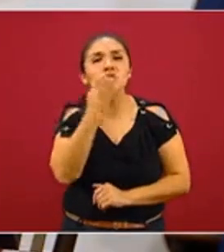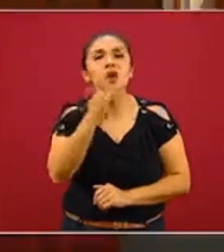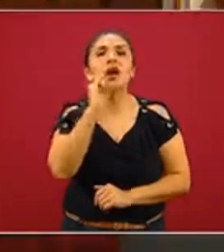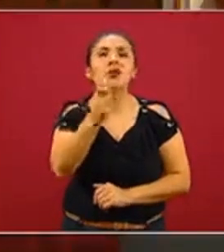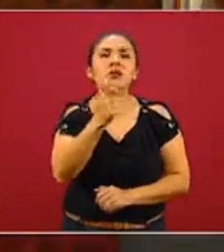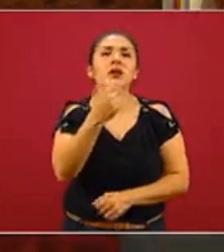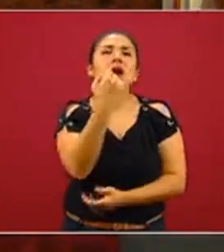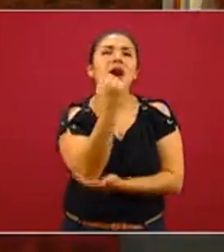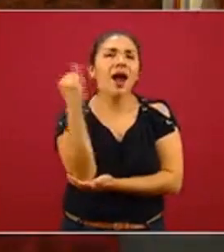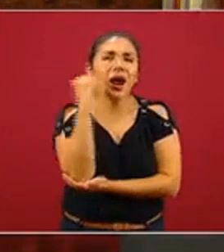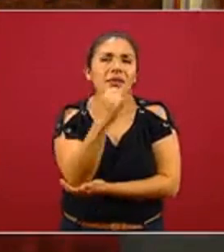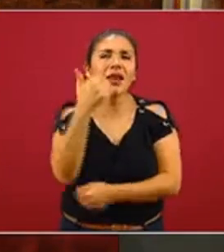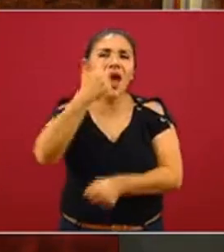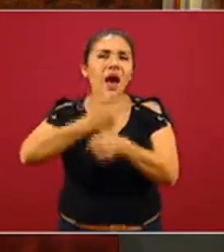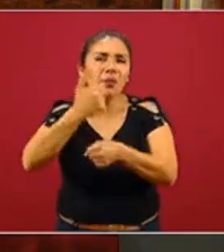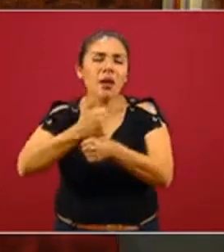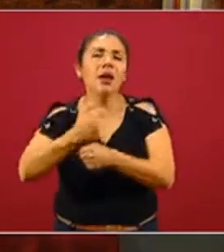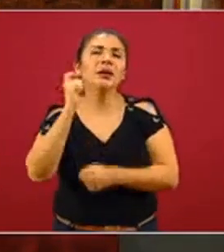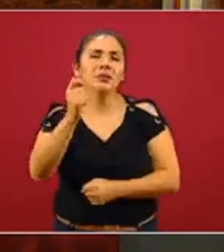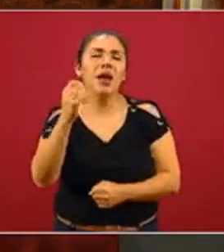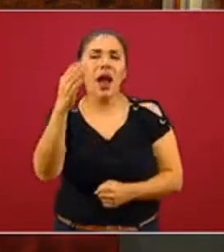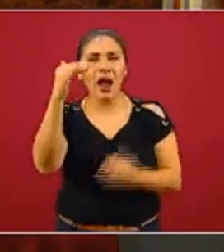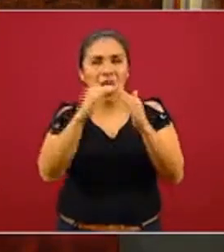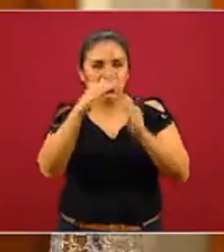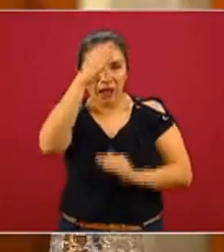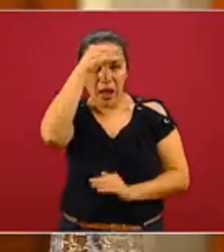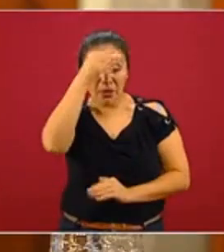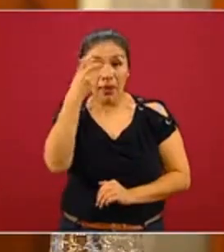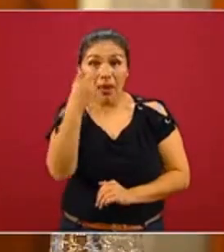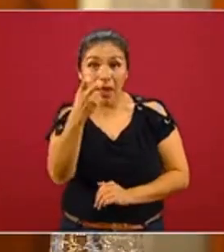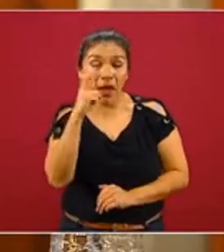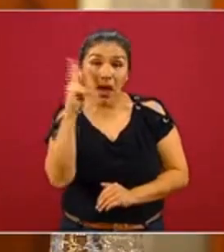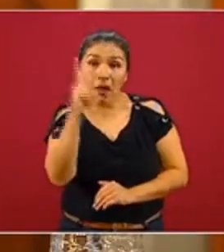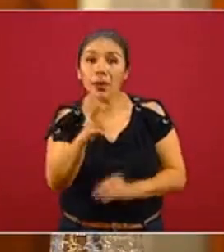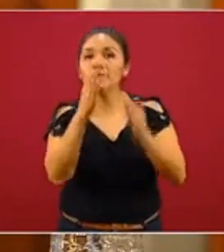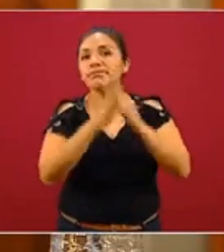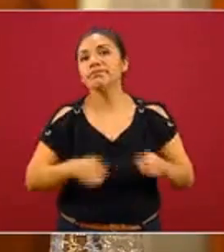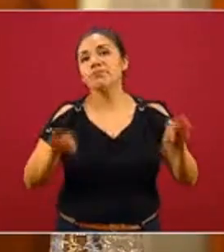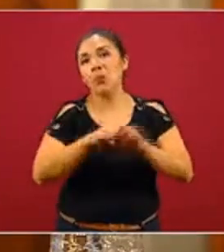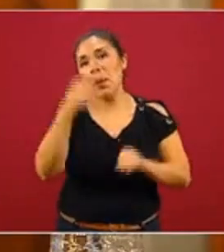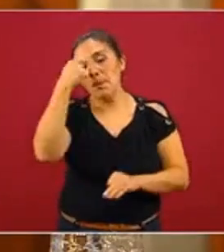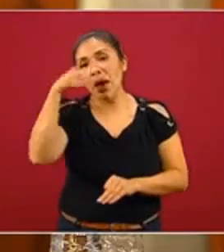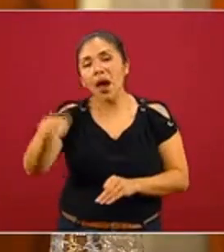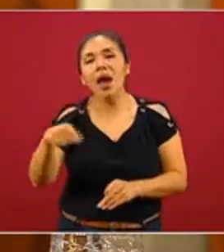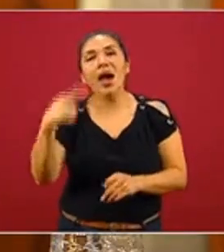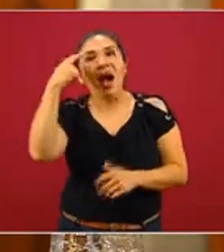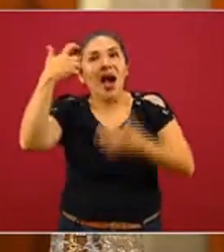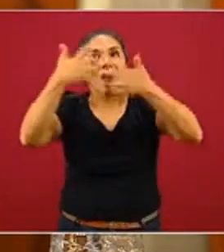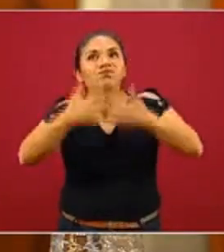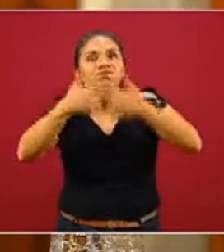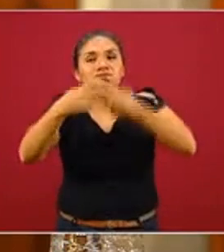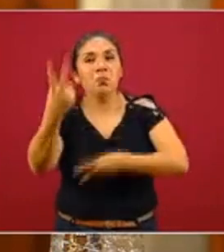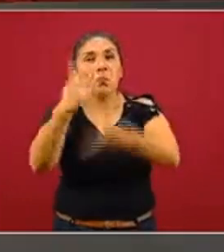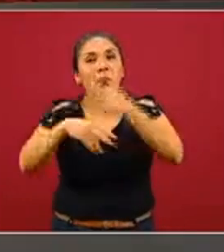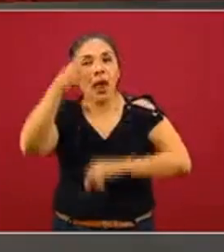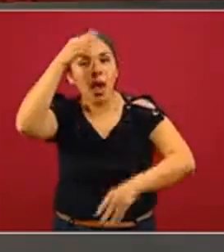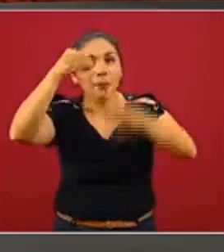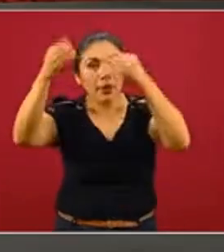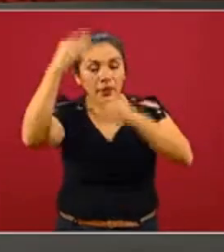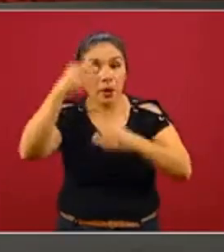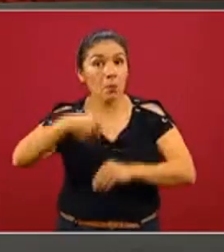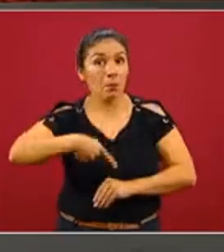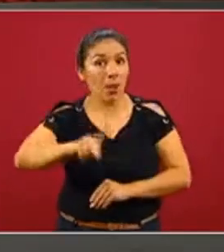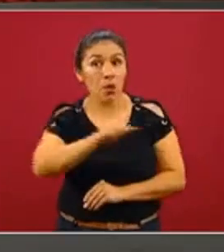preescolar de Aprende en Casa. Ese acceso es fundamental para la estimulación de aprendizajes. Pero no todo